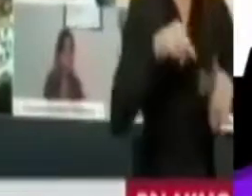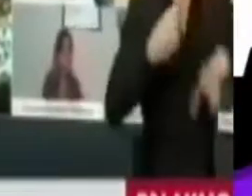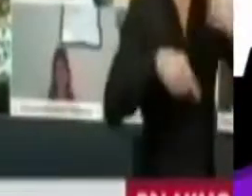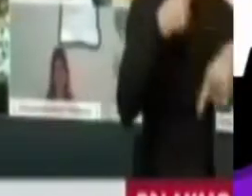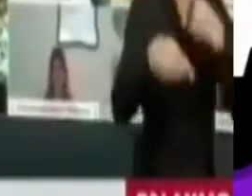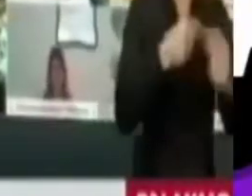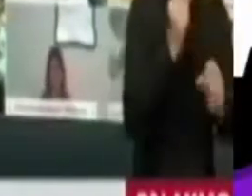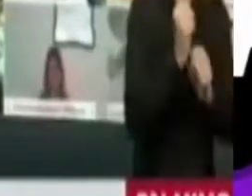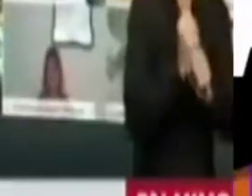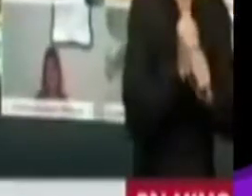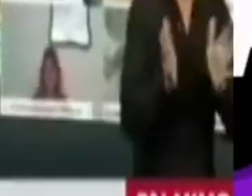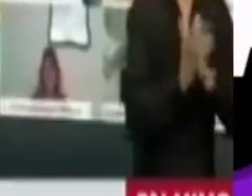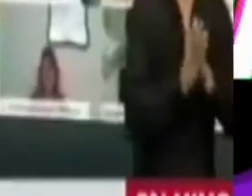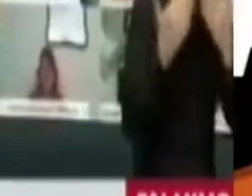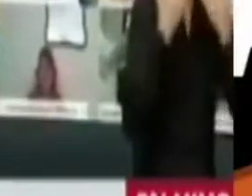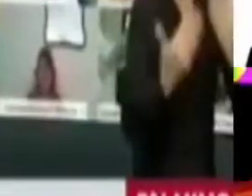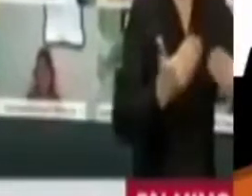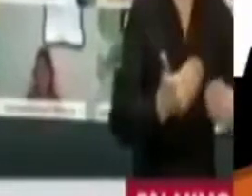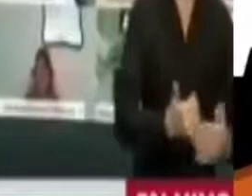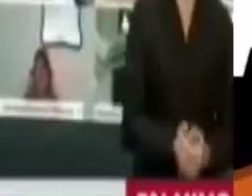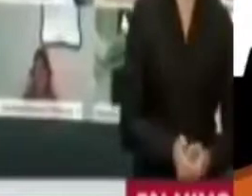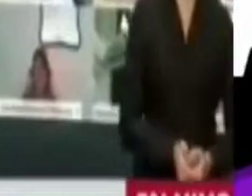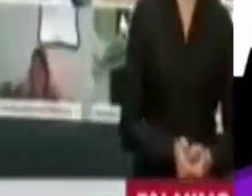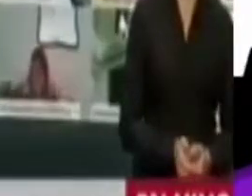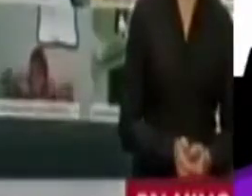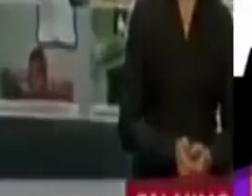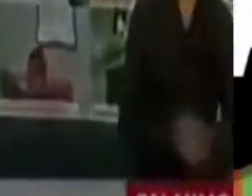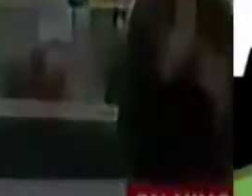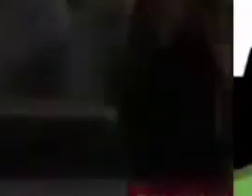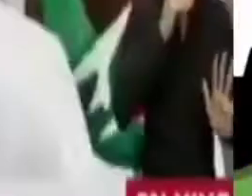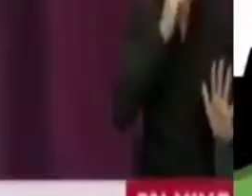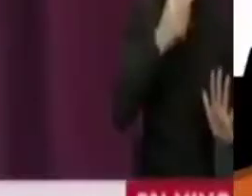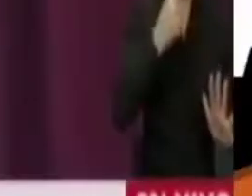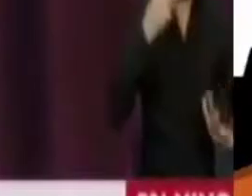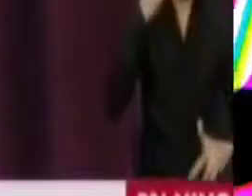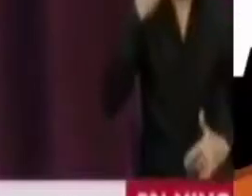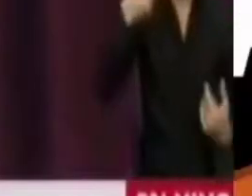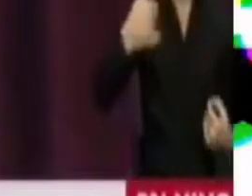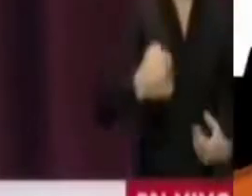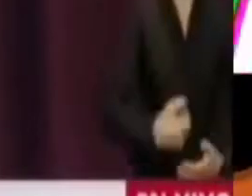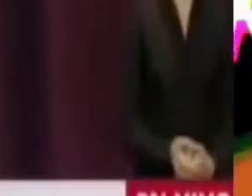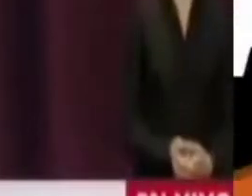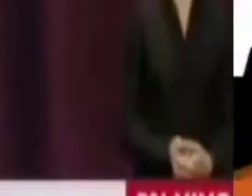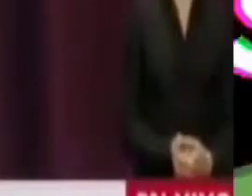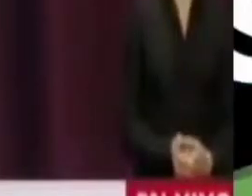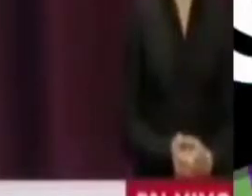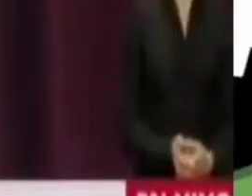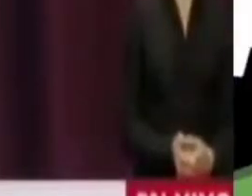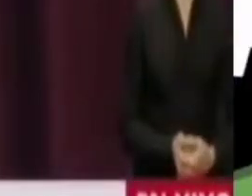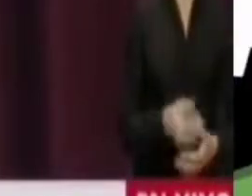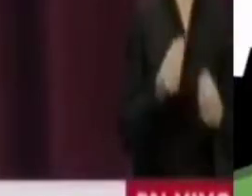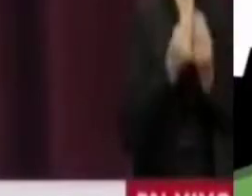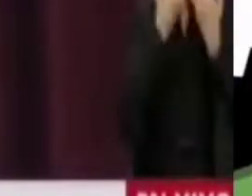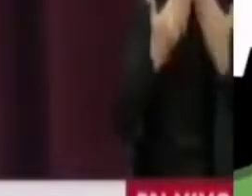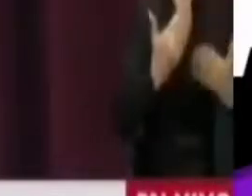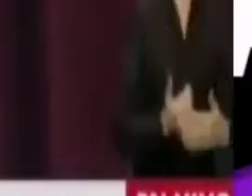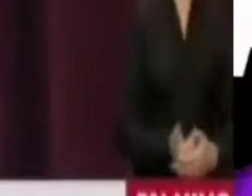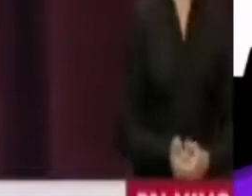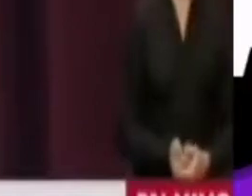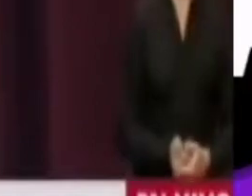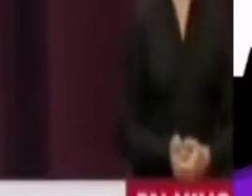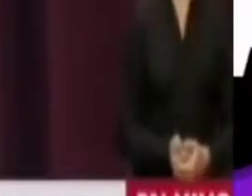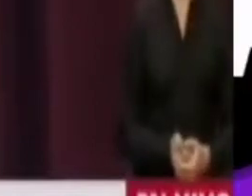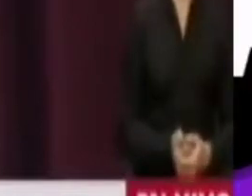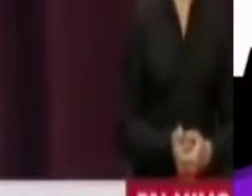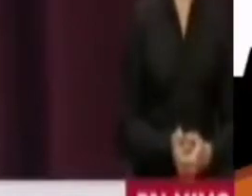abonar? No, por eso te digo que está el instrumento para que el jefe de gabinete pueda disponer. El